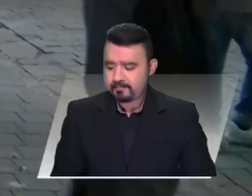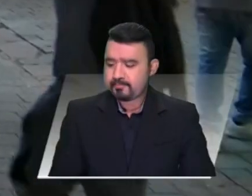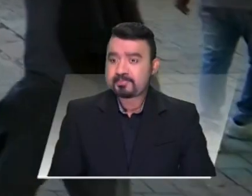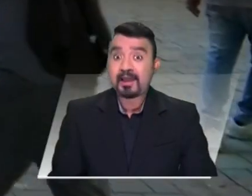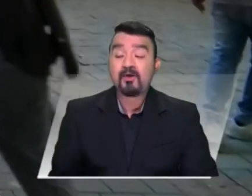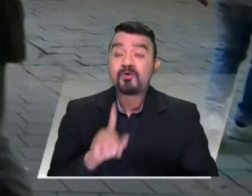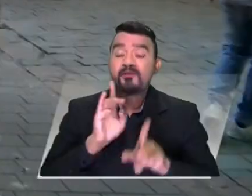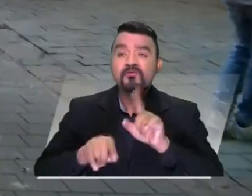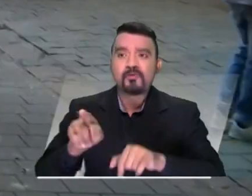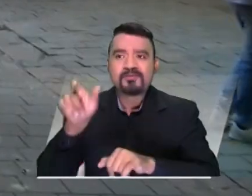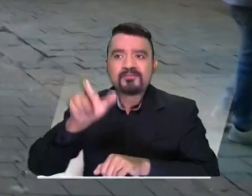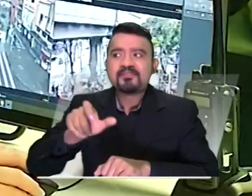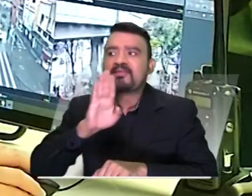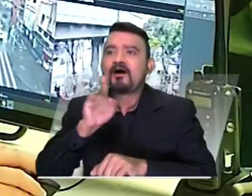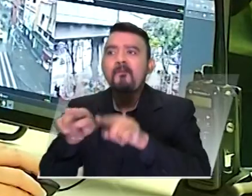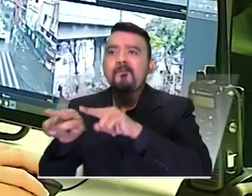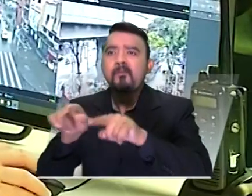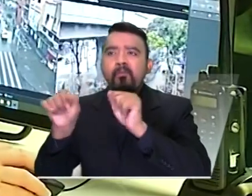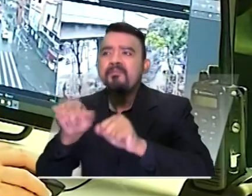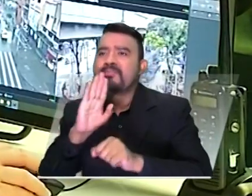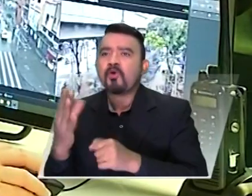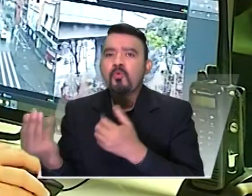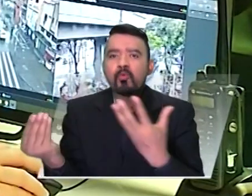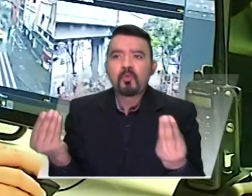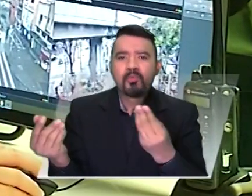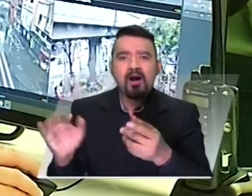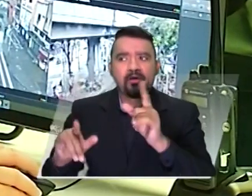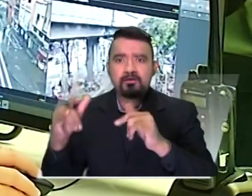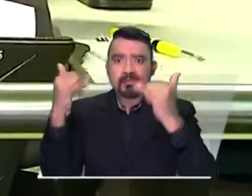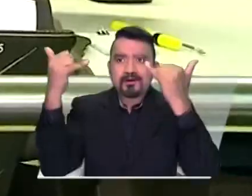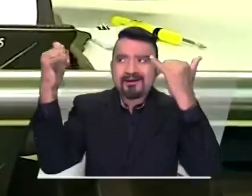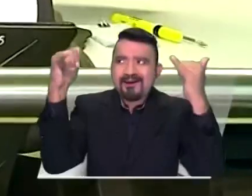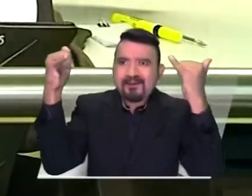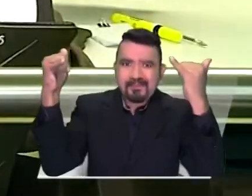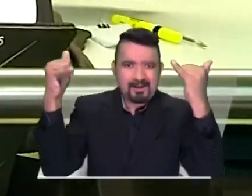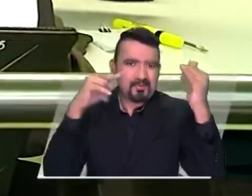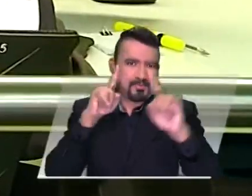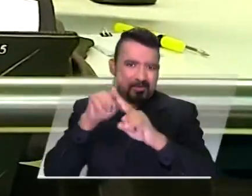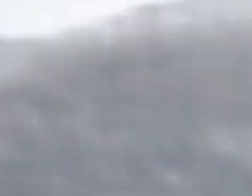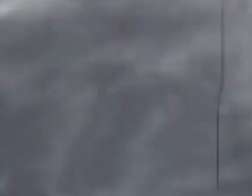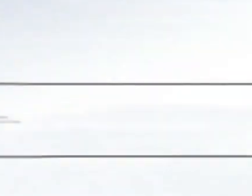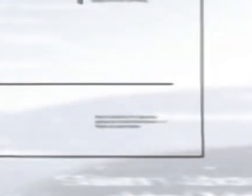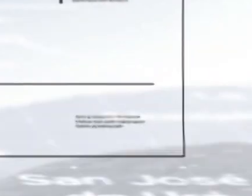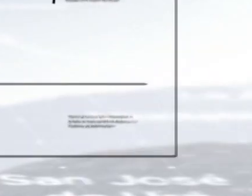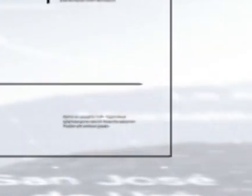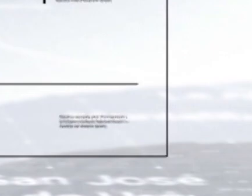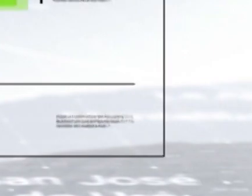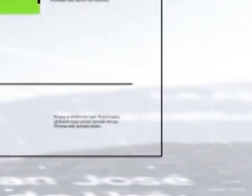público. Además, se adelantan sinergias con las cámaras de vigilancia y la seguridad privada del sector.